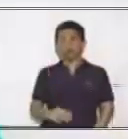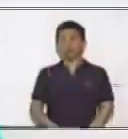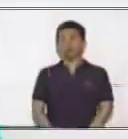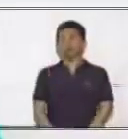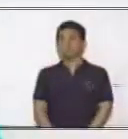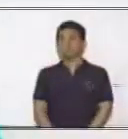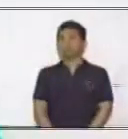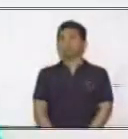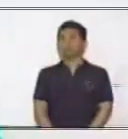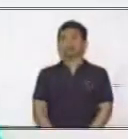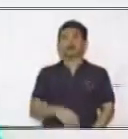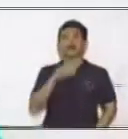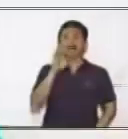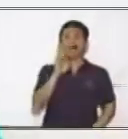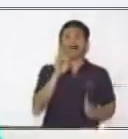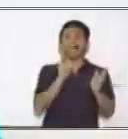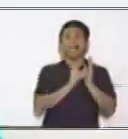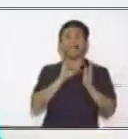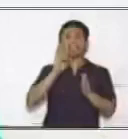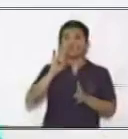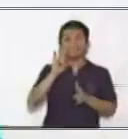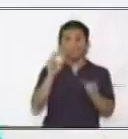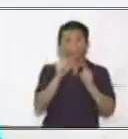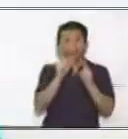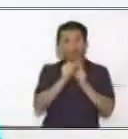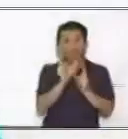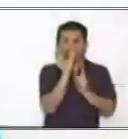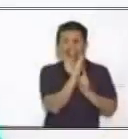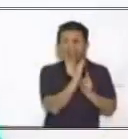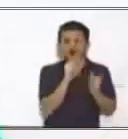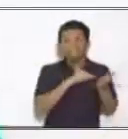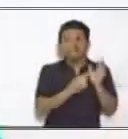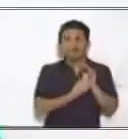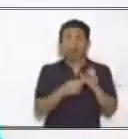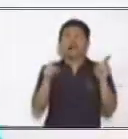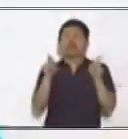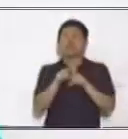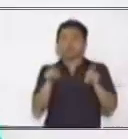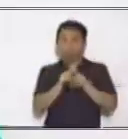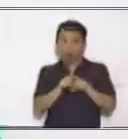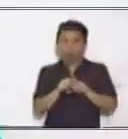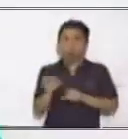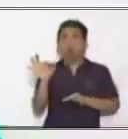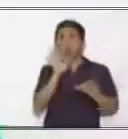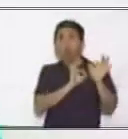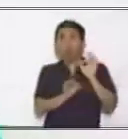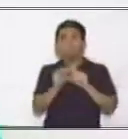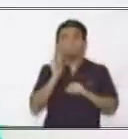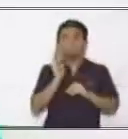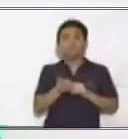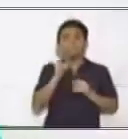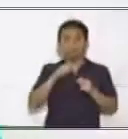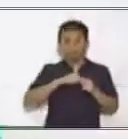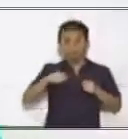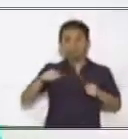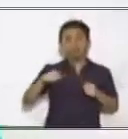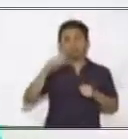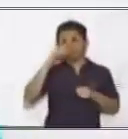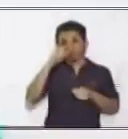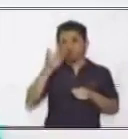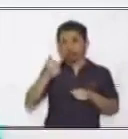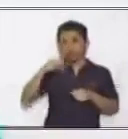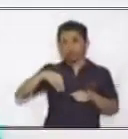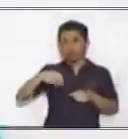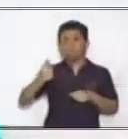X significa igual o del mismo tamaño, de igual tamaño.